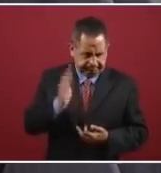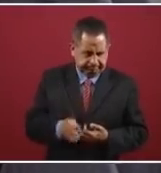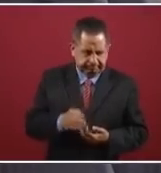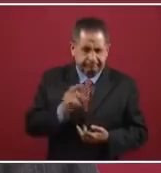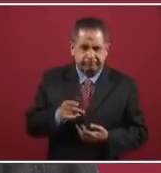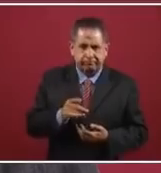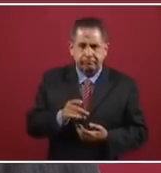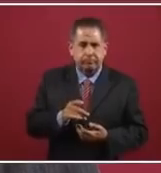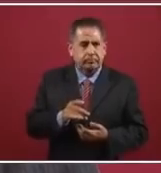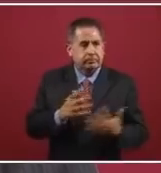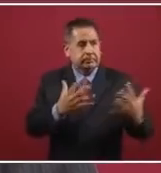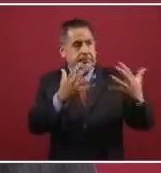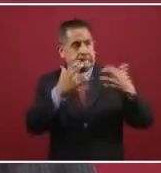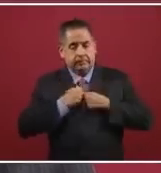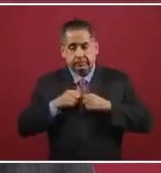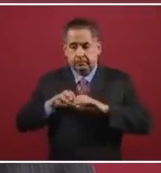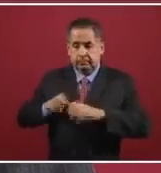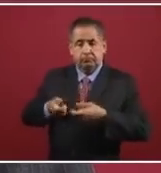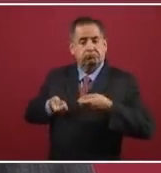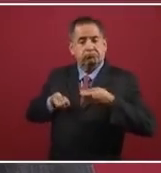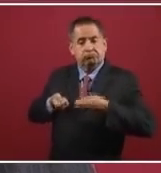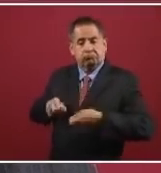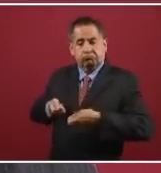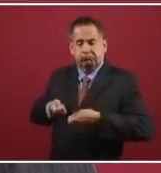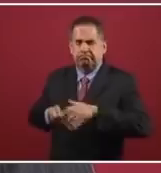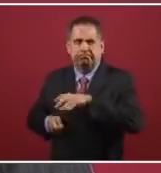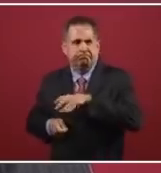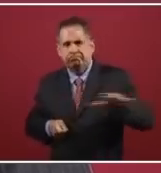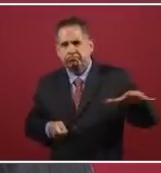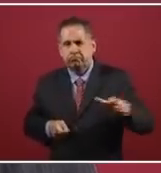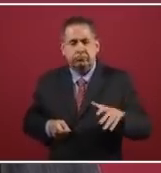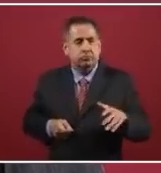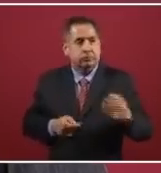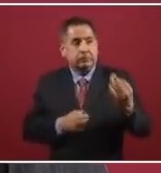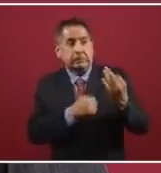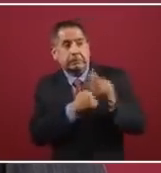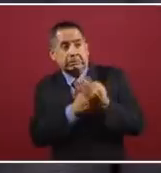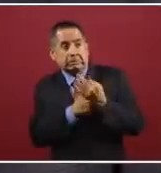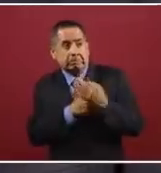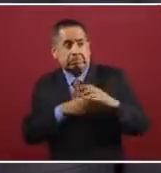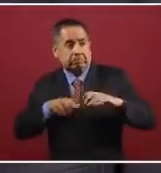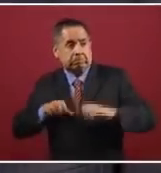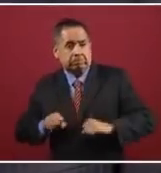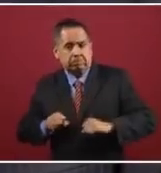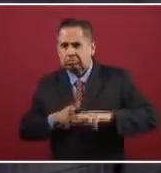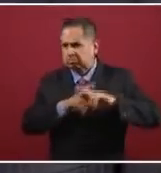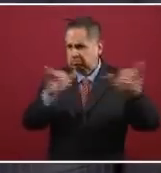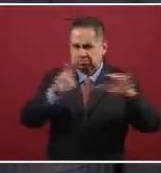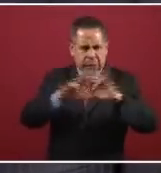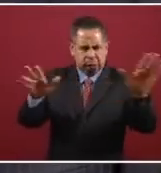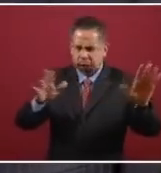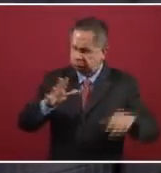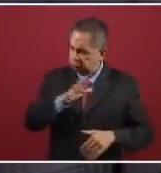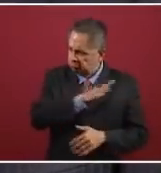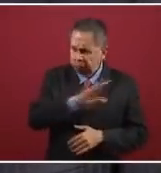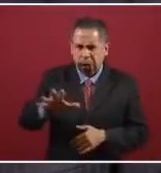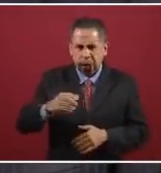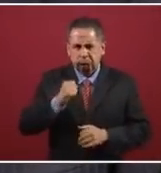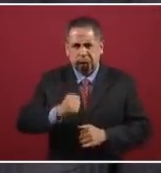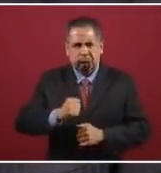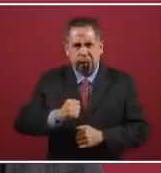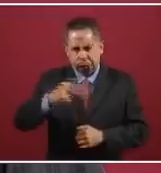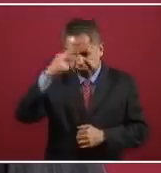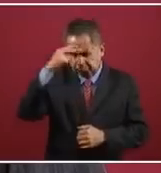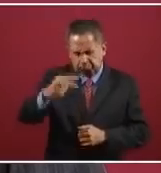ser colonia o protectorado de ningún gobierno extranjero. México